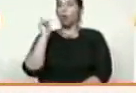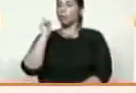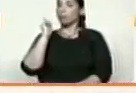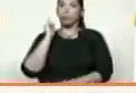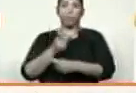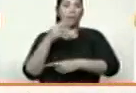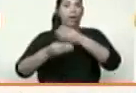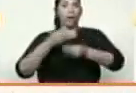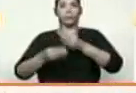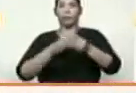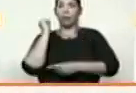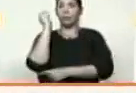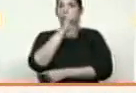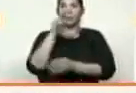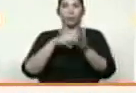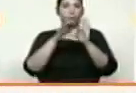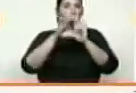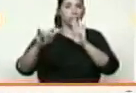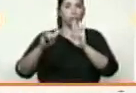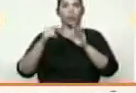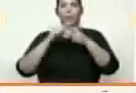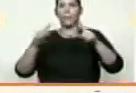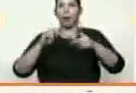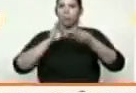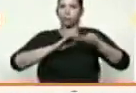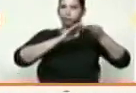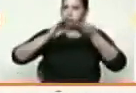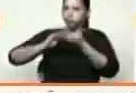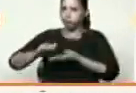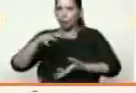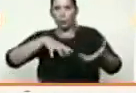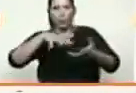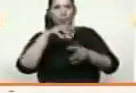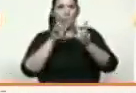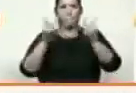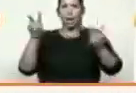Colombia para resolver el problema de la paz.